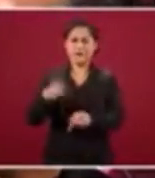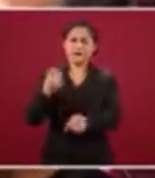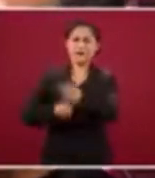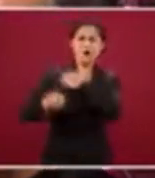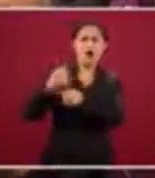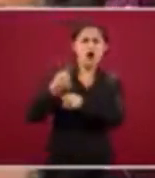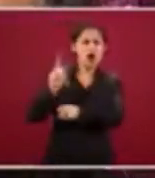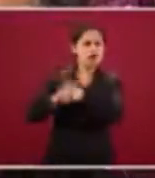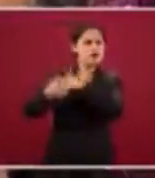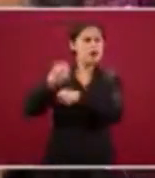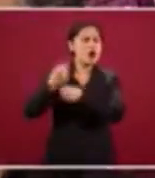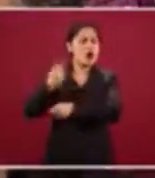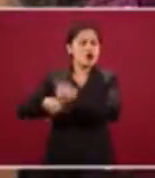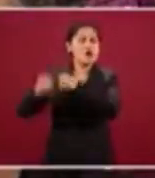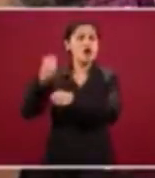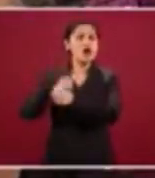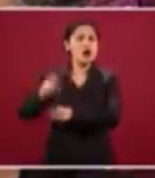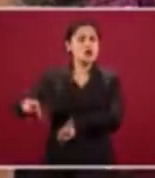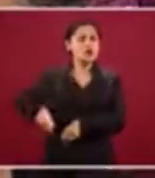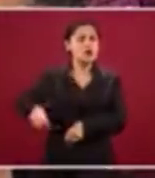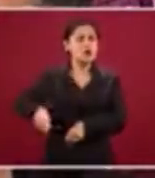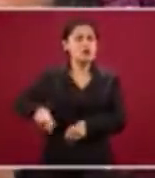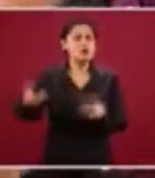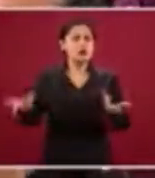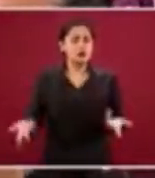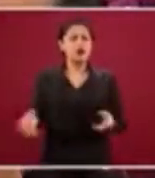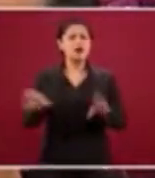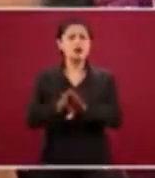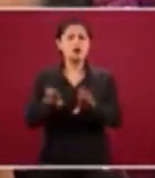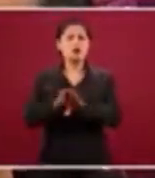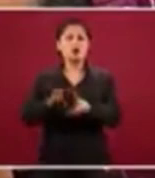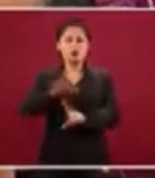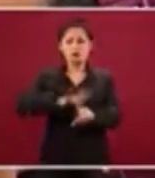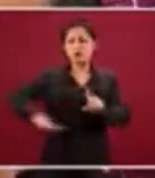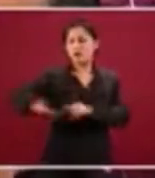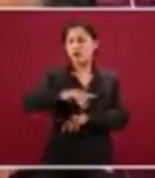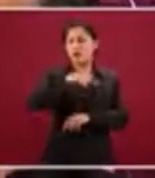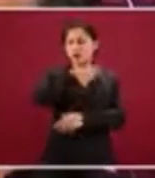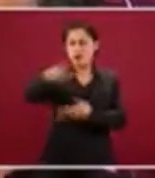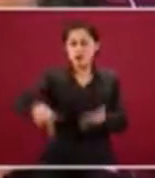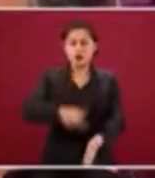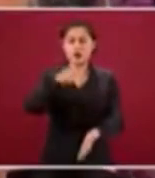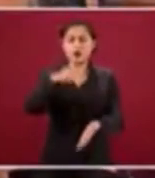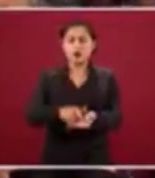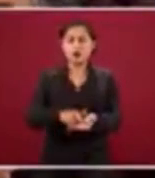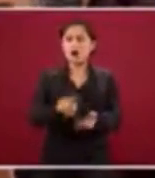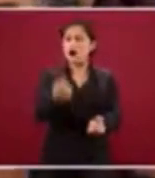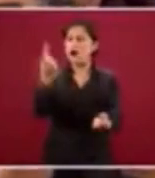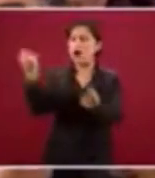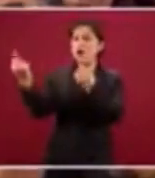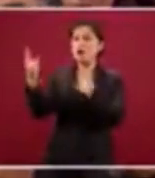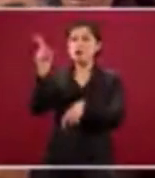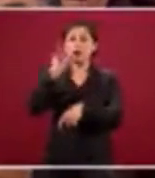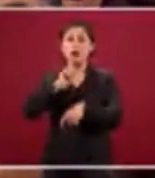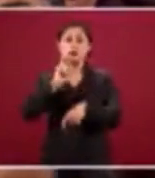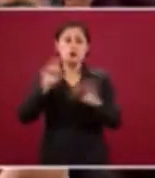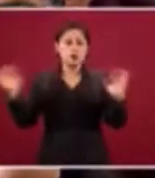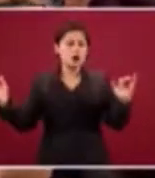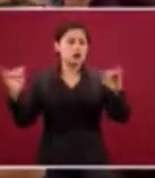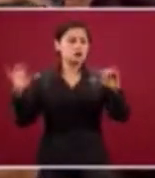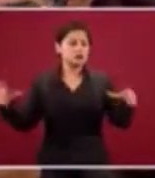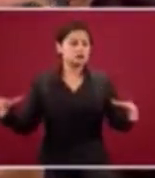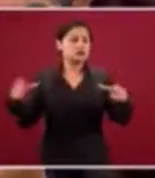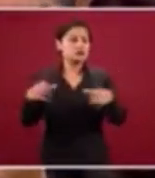gobiernos, porque un patio central donde estaba el presidente con algunas mujeres o con algunas personas. Yo estuve